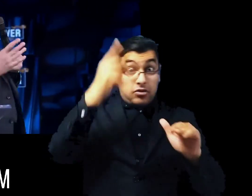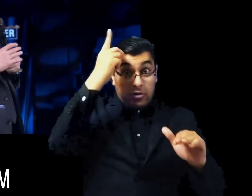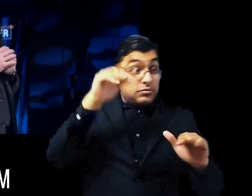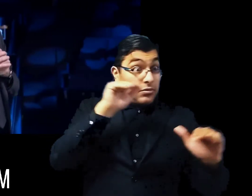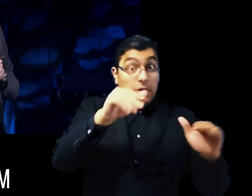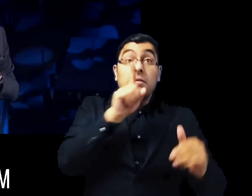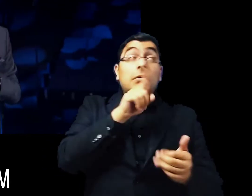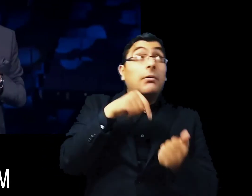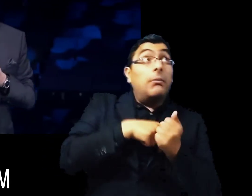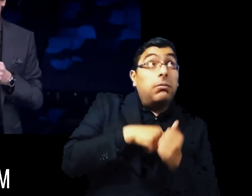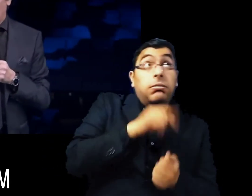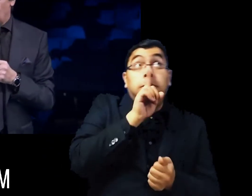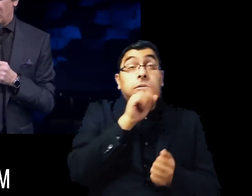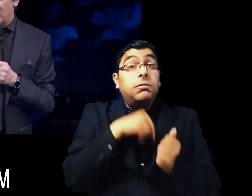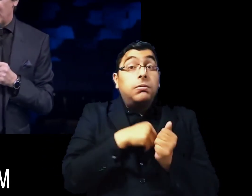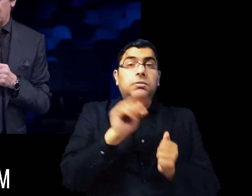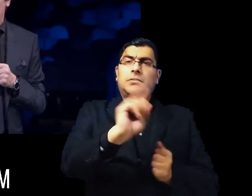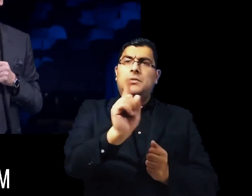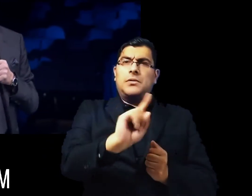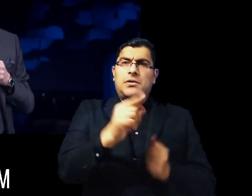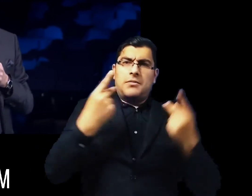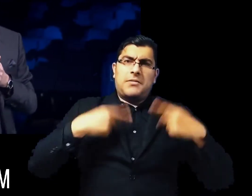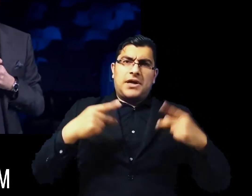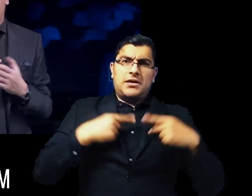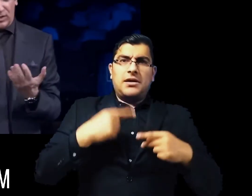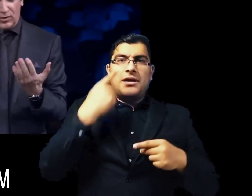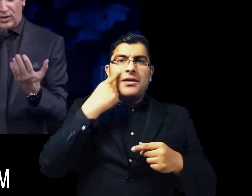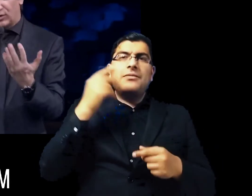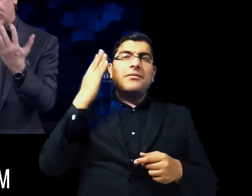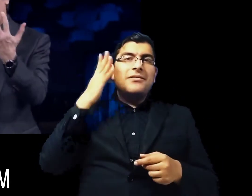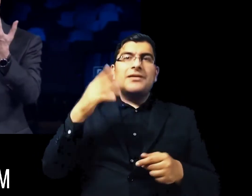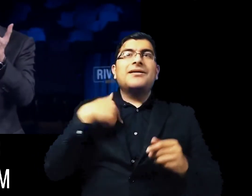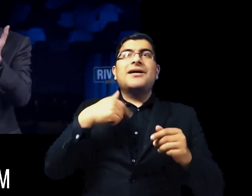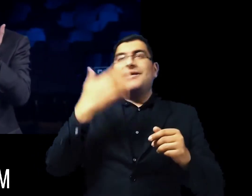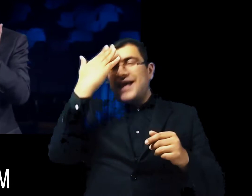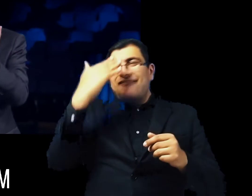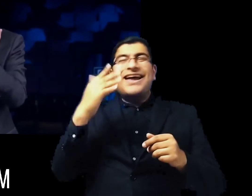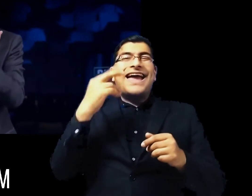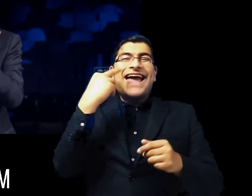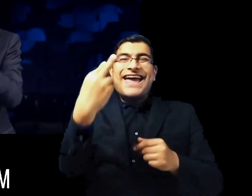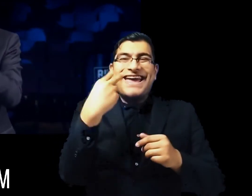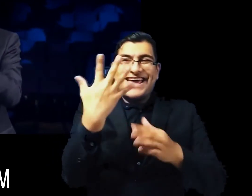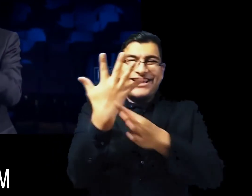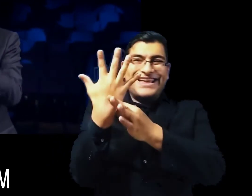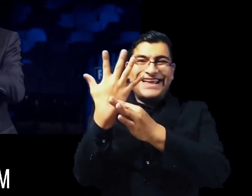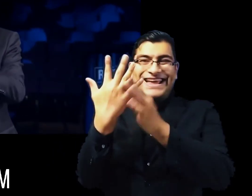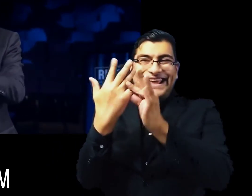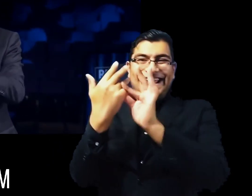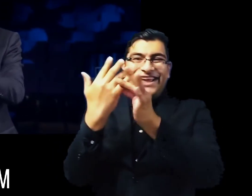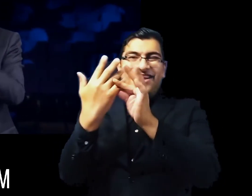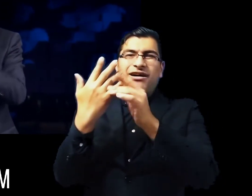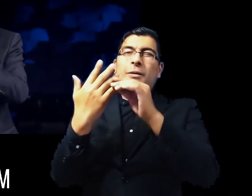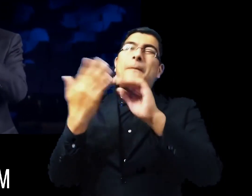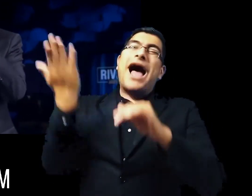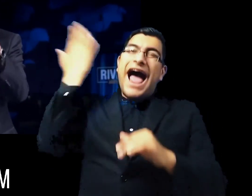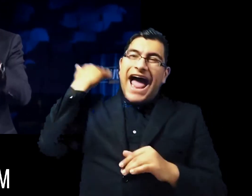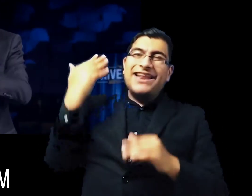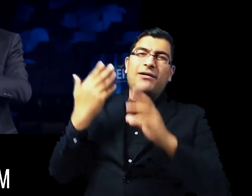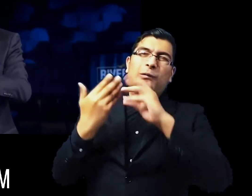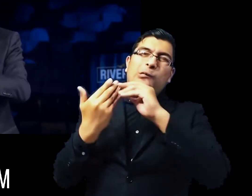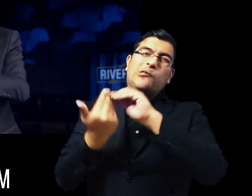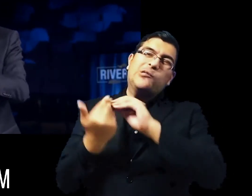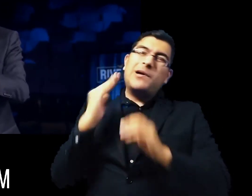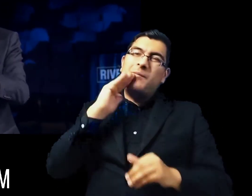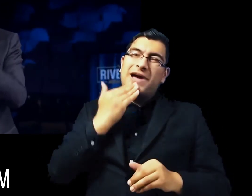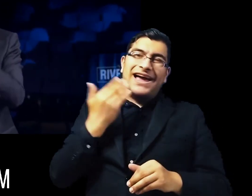cicatrices. Los que miran siempre finito saben que yo tengo los dedos torcidos porque se me torcieron por alguna